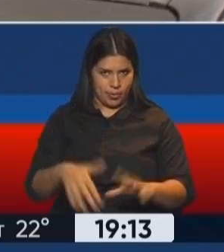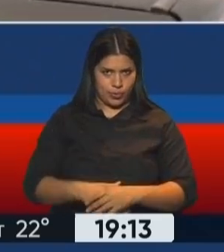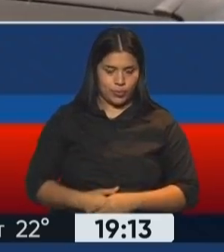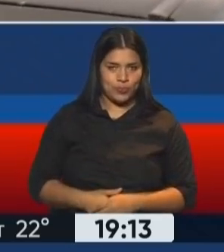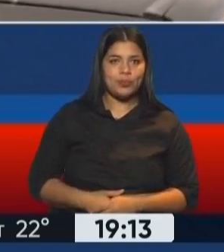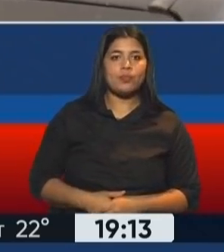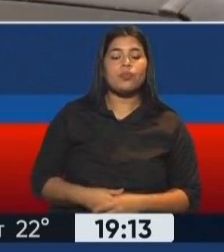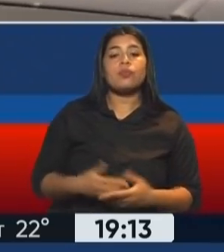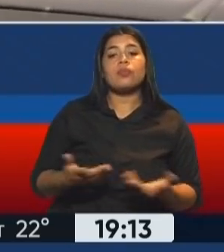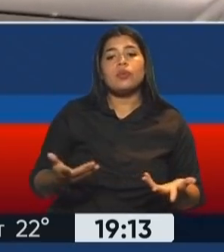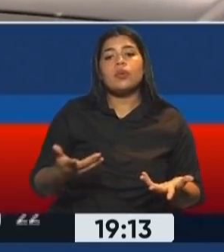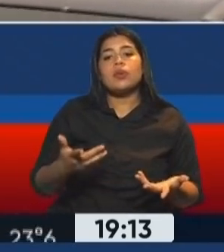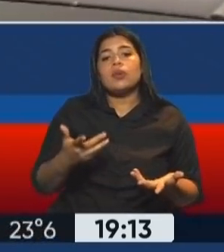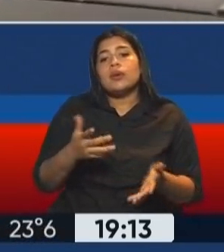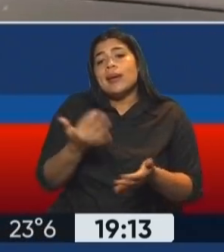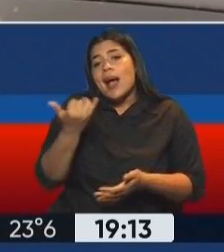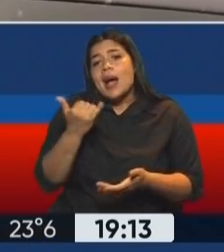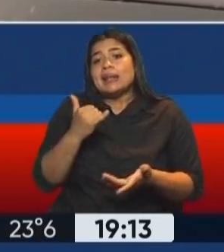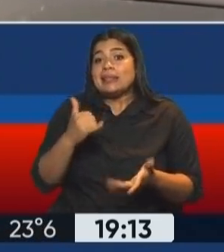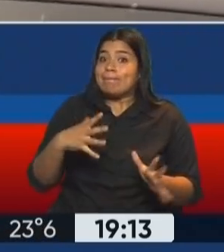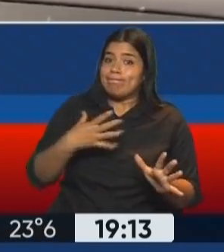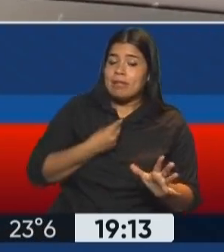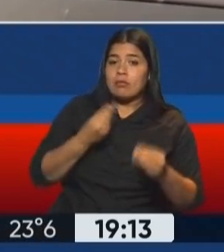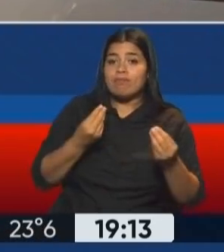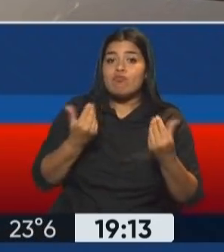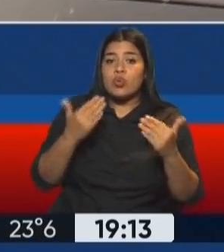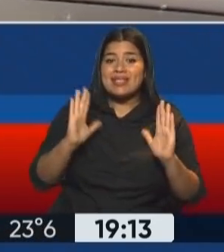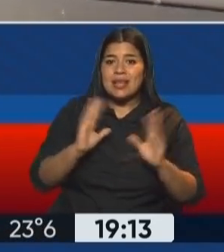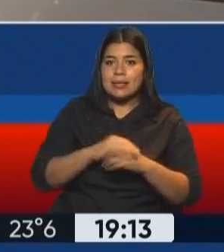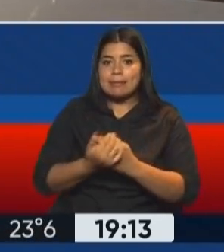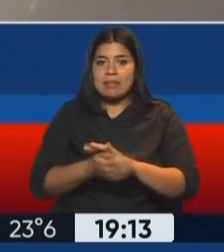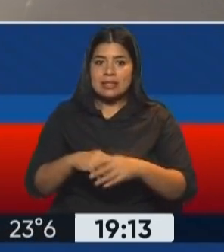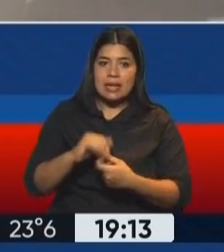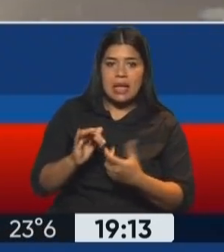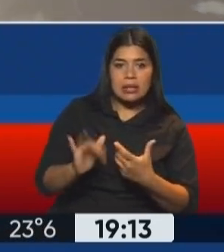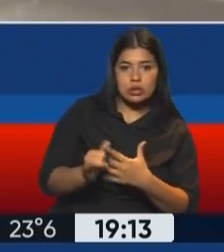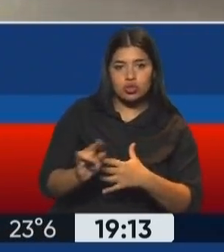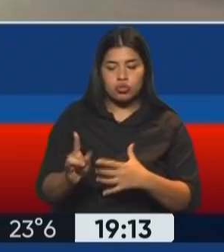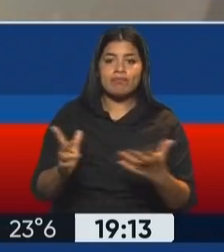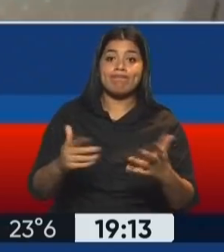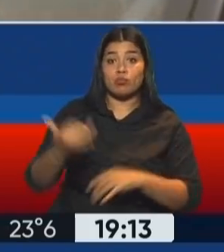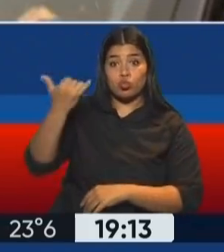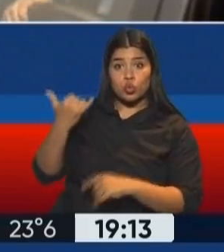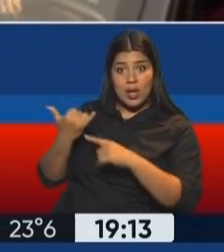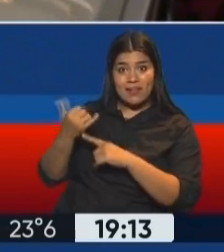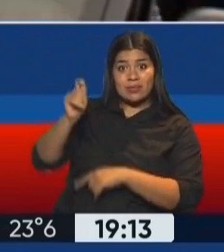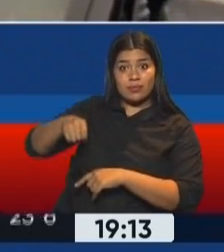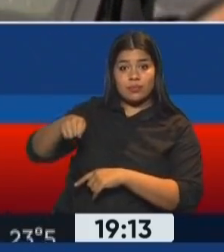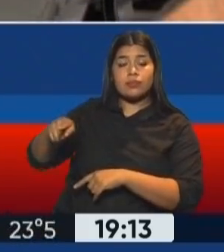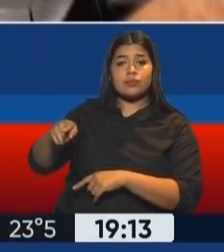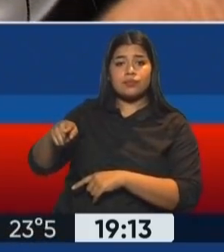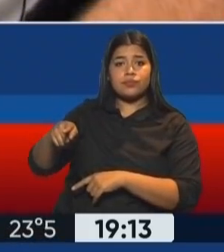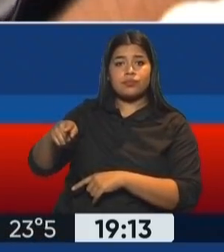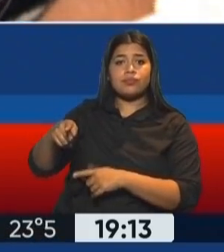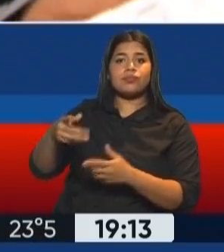en rigor, lo tiene por un temor de parcialidad por lo que pasó en la audiencia del jueves pasado. Y el jueves pasado el juez lo único que hizo fue